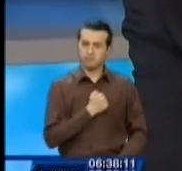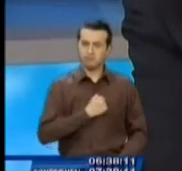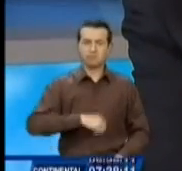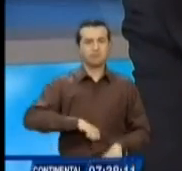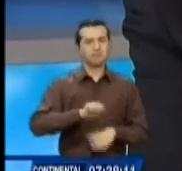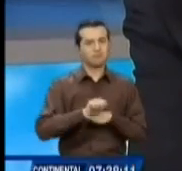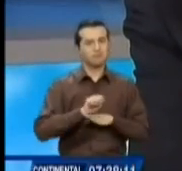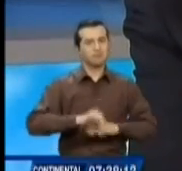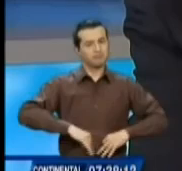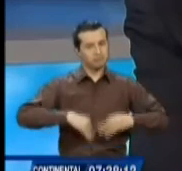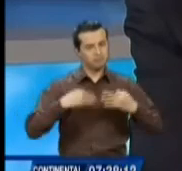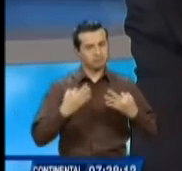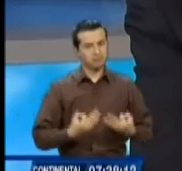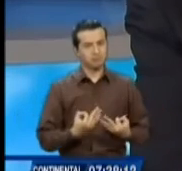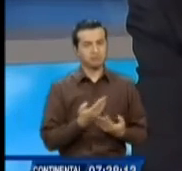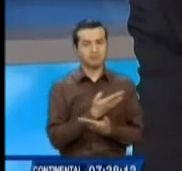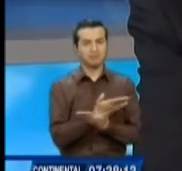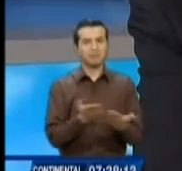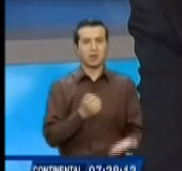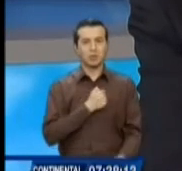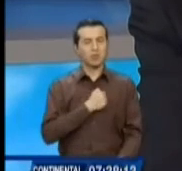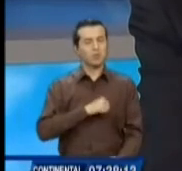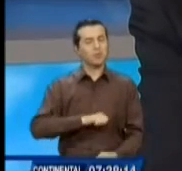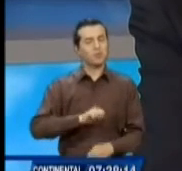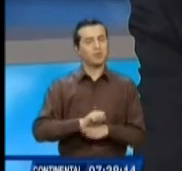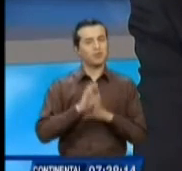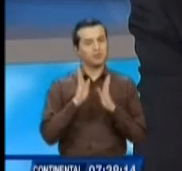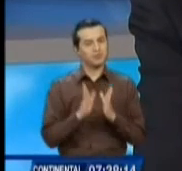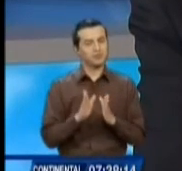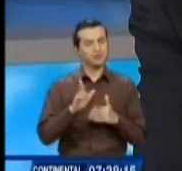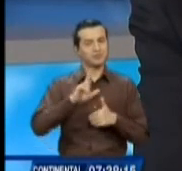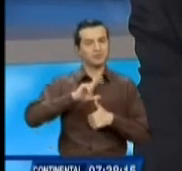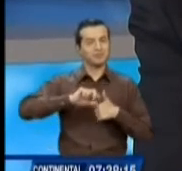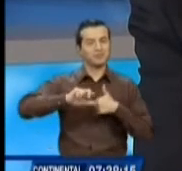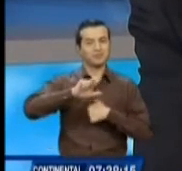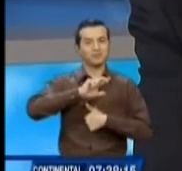esta identidad latinoamericana